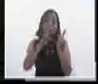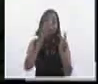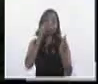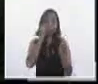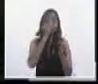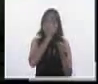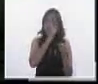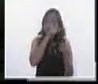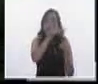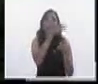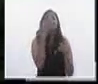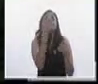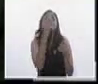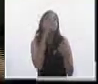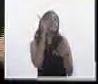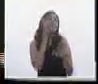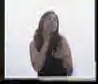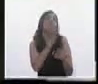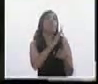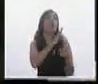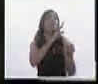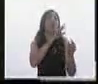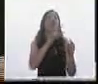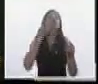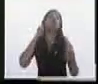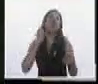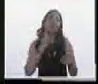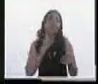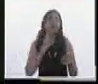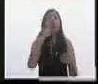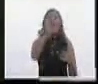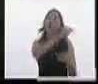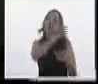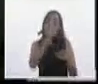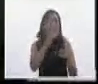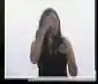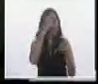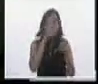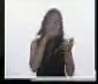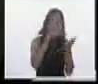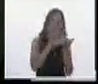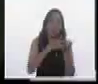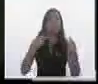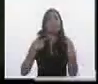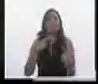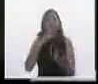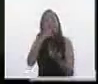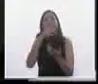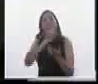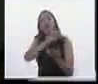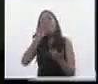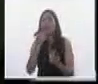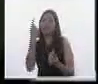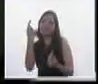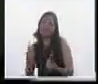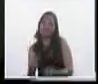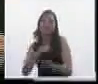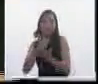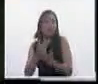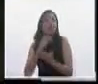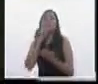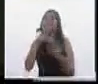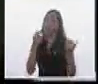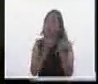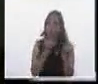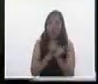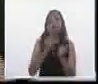requieren ciertas adecuaciones las personas sordas requieren de otras las personas de talla baja requieren de otras y así nos podemos ir con